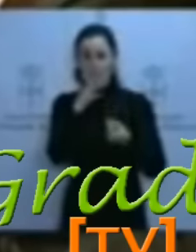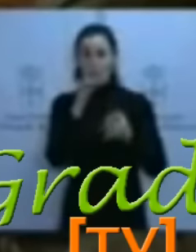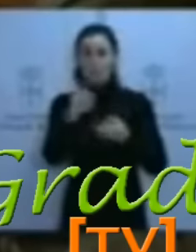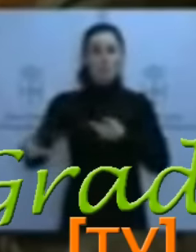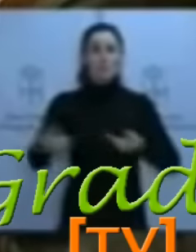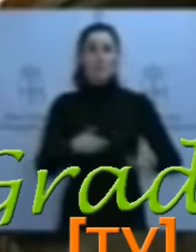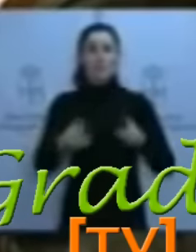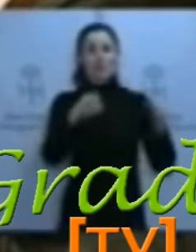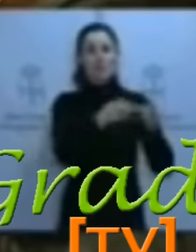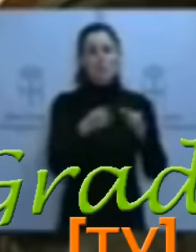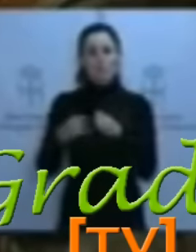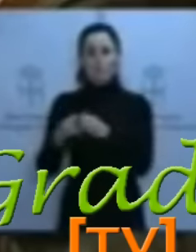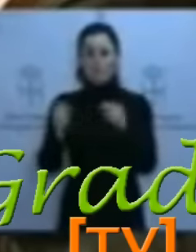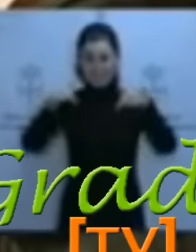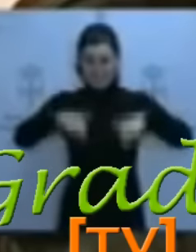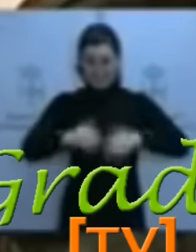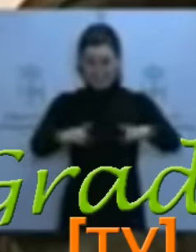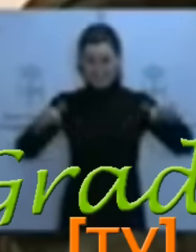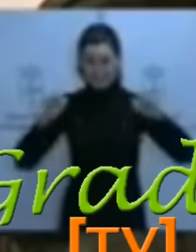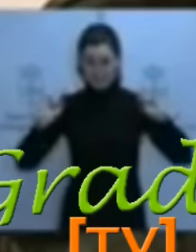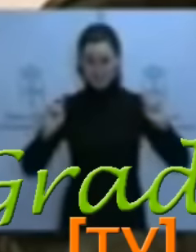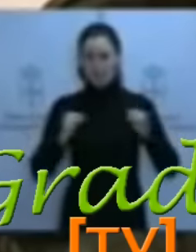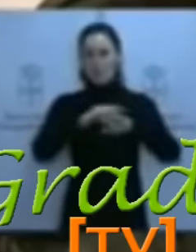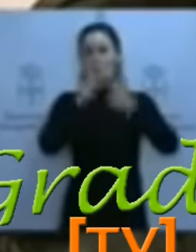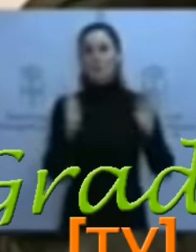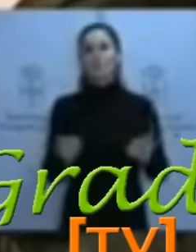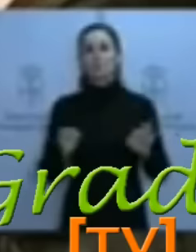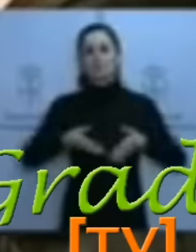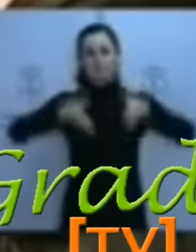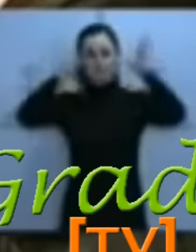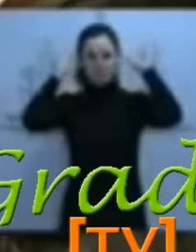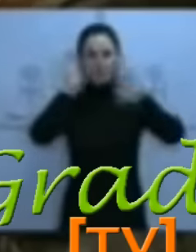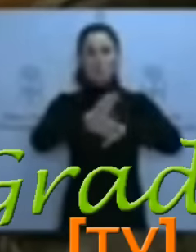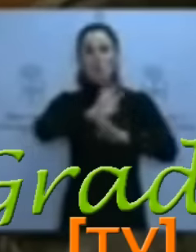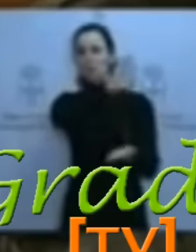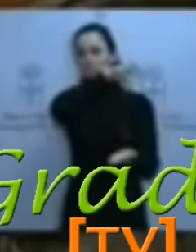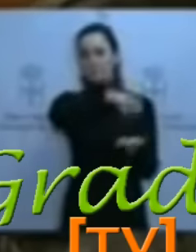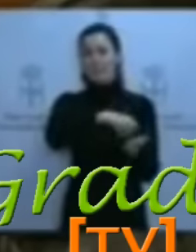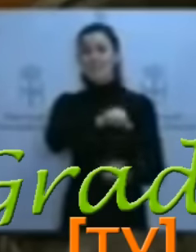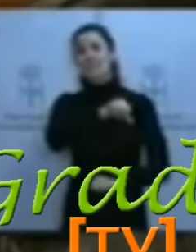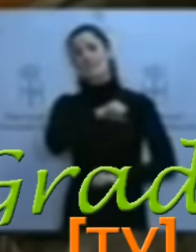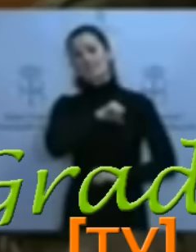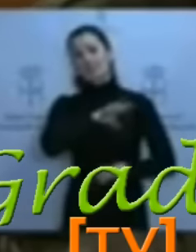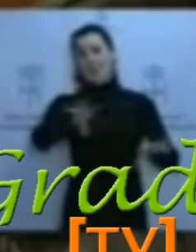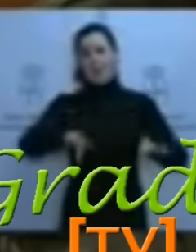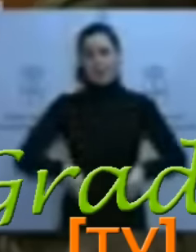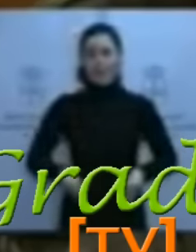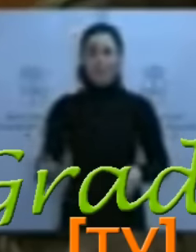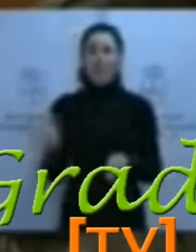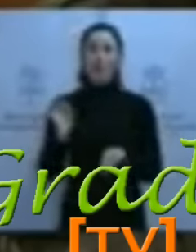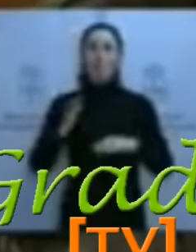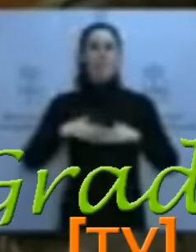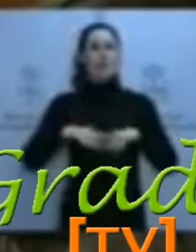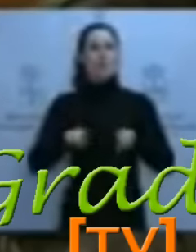diversos grupos de esta Cámara. Por último, de su descontrolada consejería, esperamos que asuma o que esos